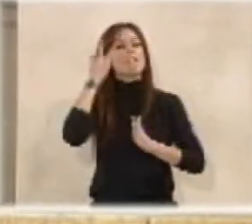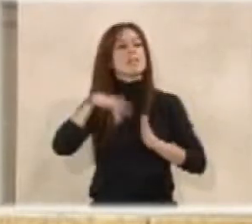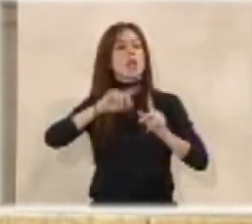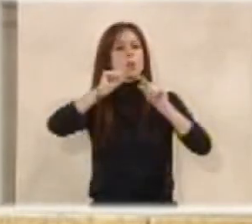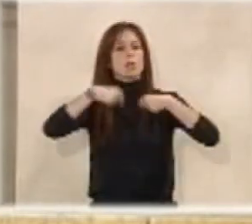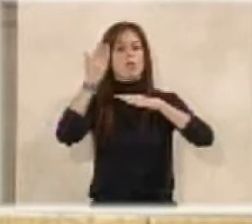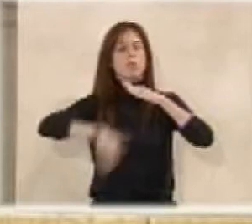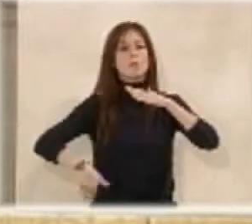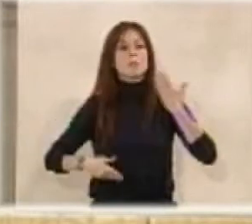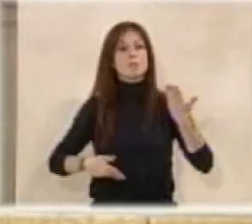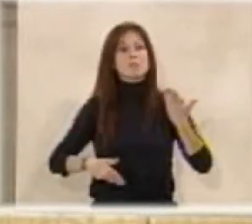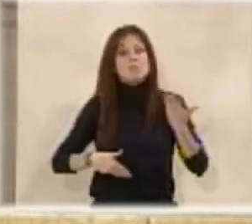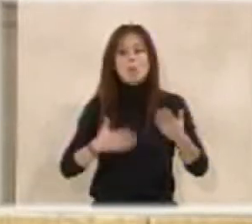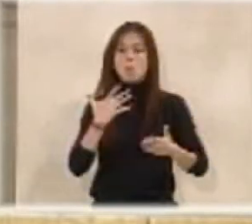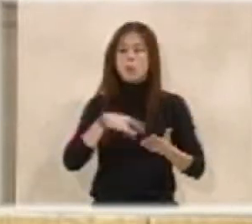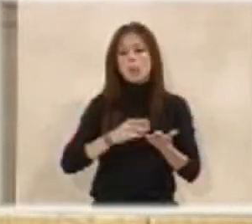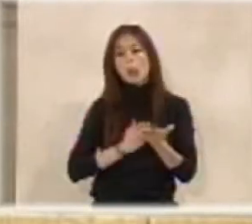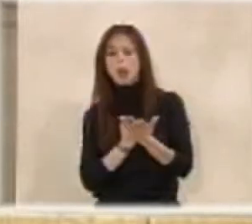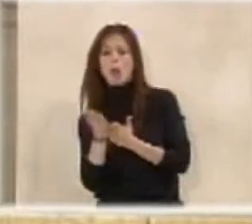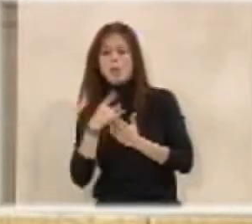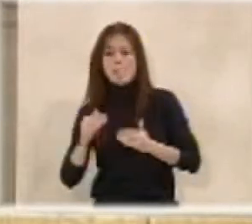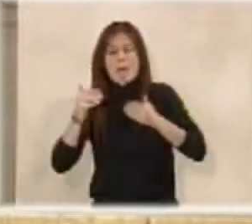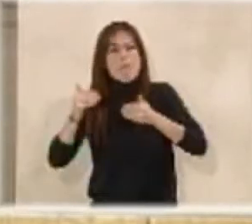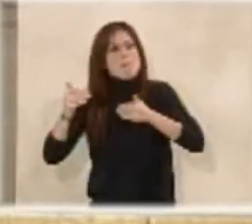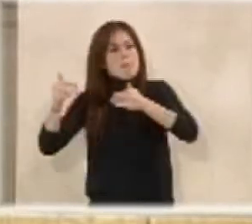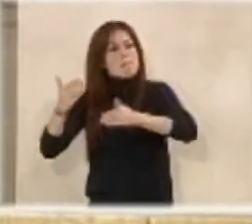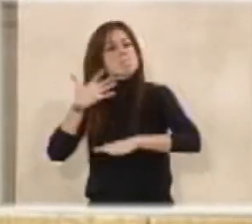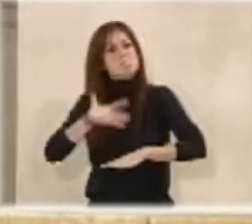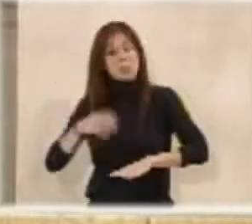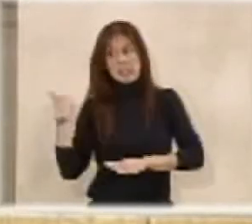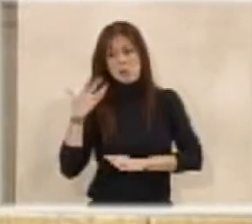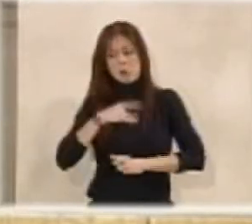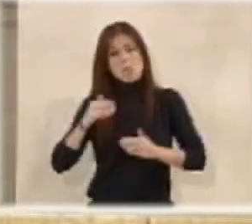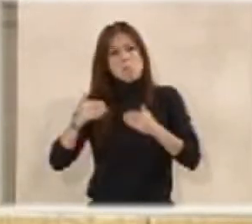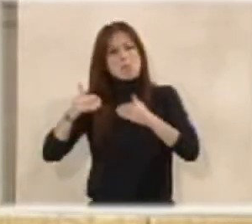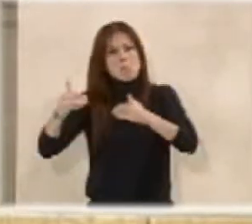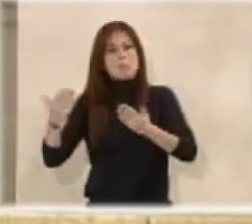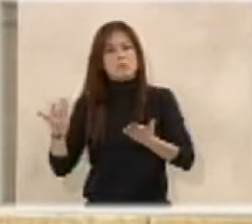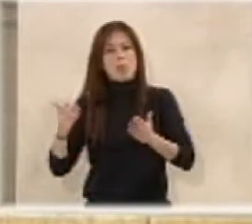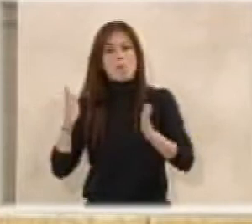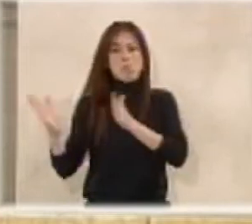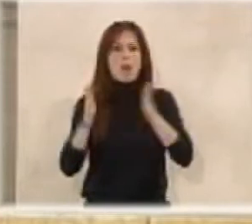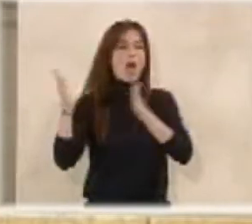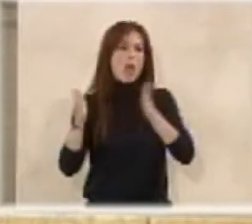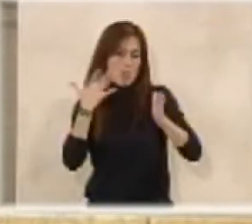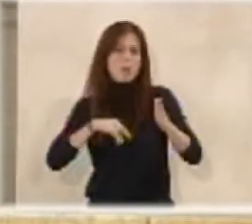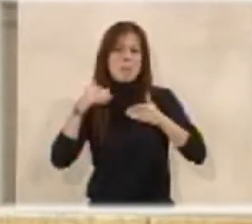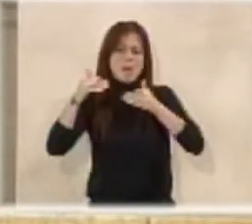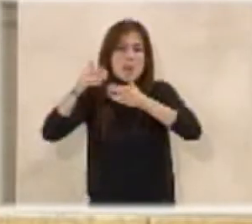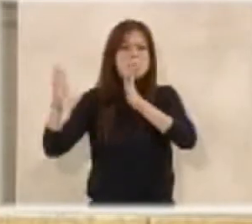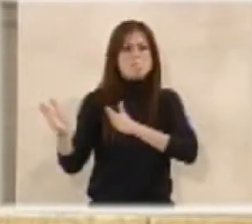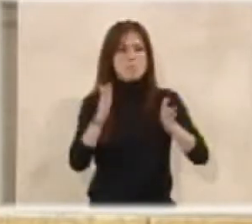contrato, existía la posibilidad de haberlo prorrogado. Se podía haber prorrogado por plazo se podía haber